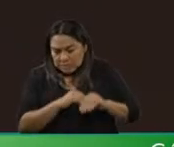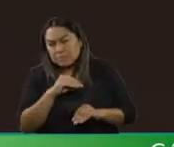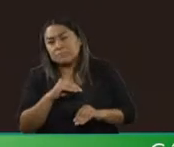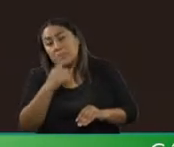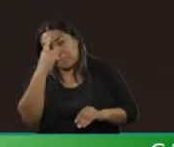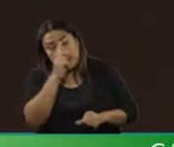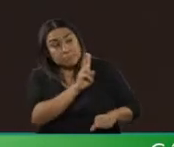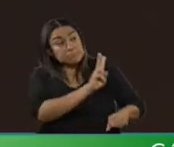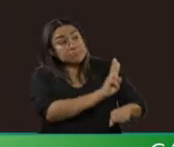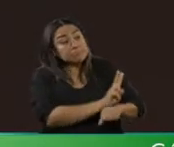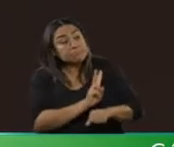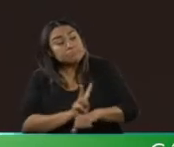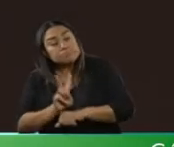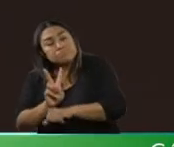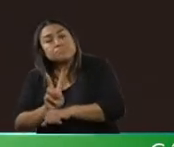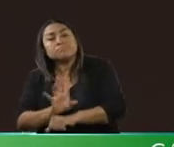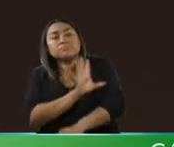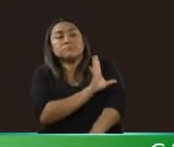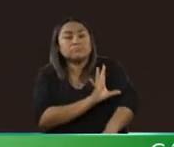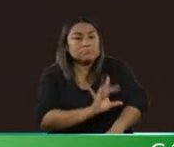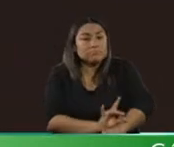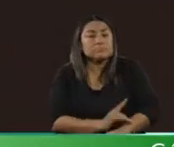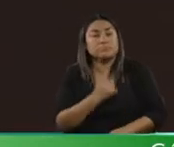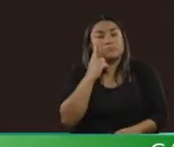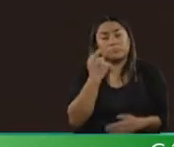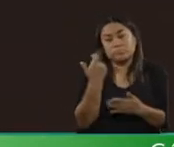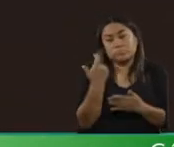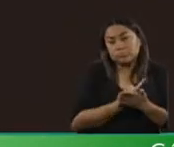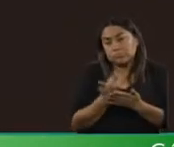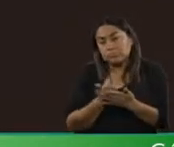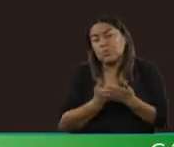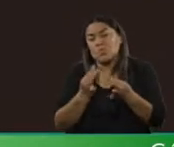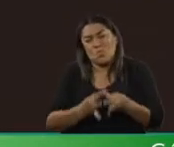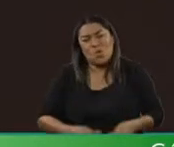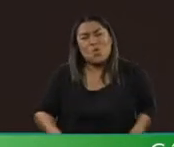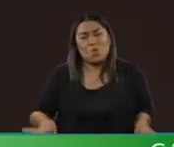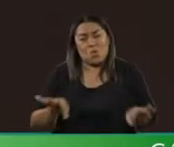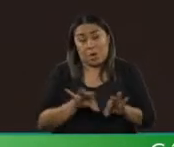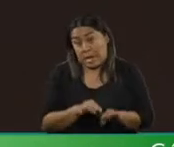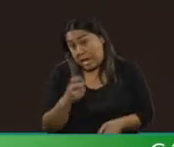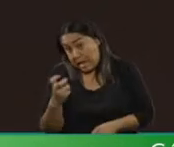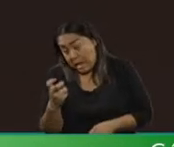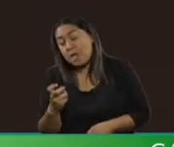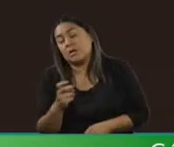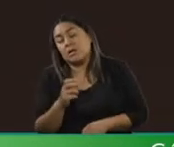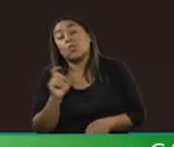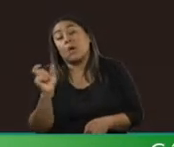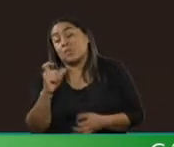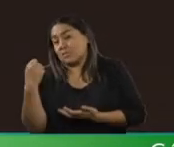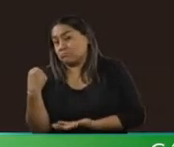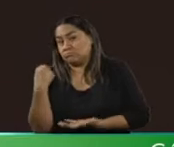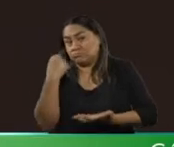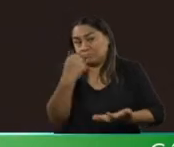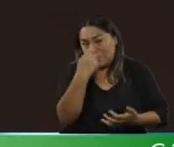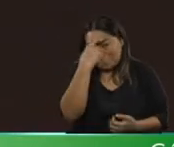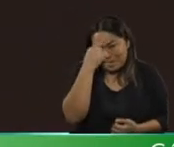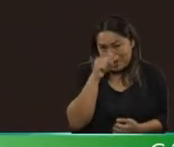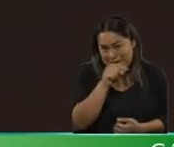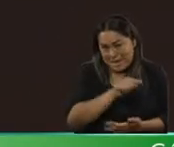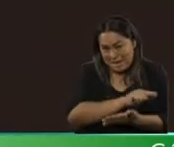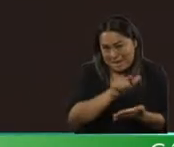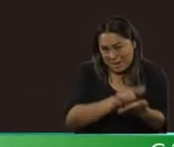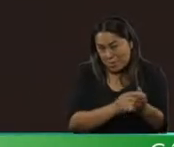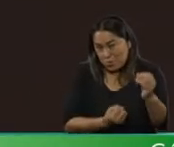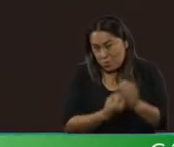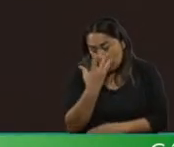auditoría, transparencia y rendición de cuentas, lo cual garantizará que cada recurso destinado a esta